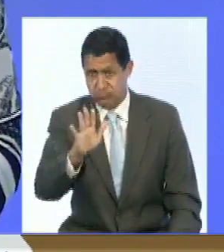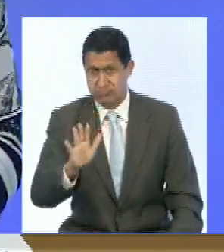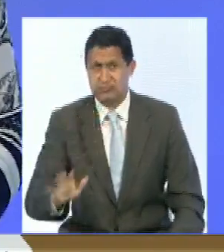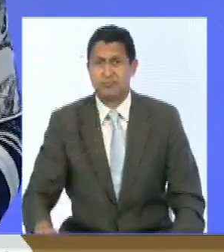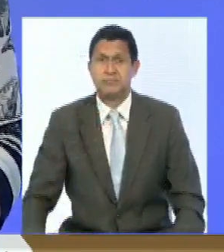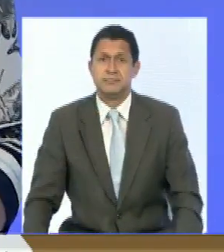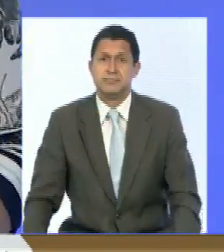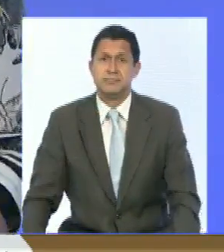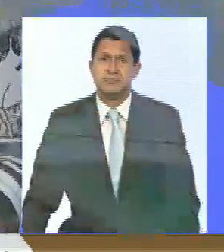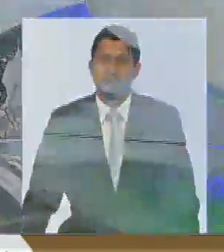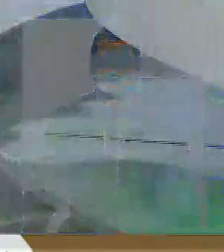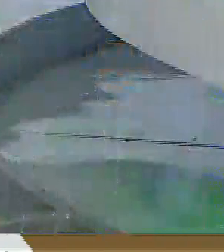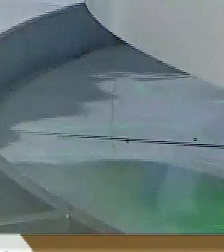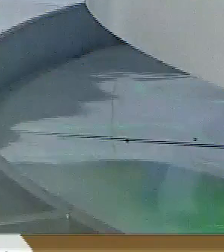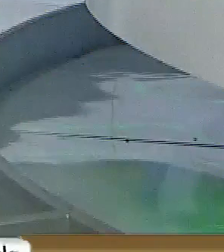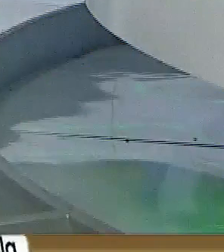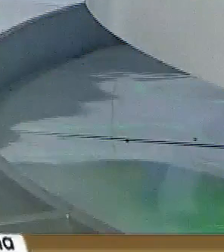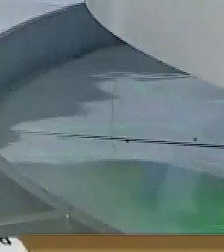más